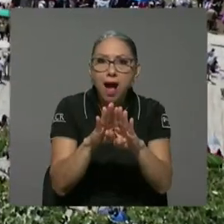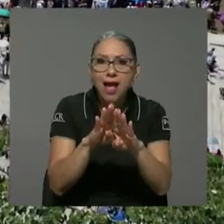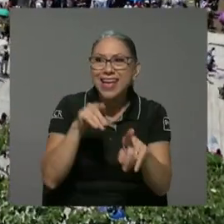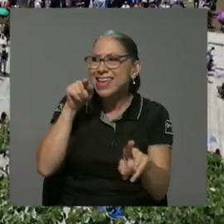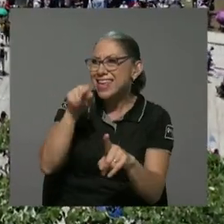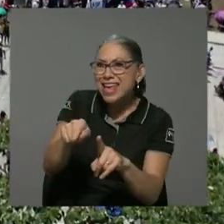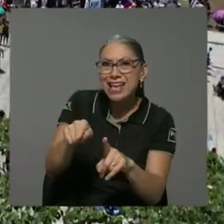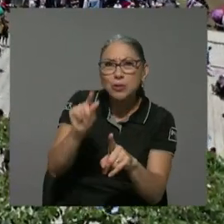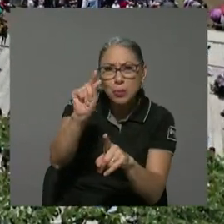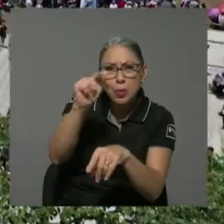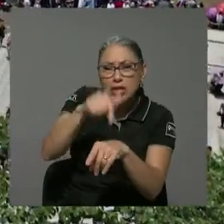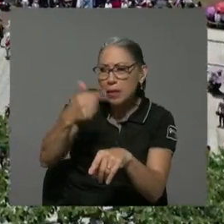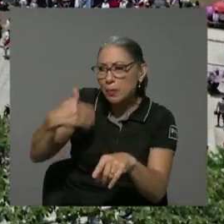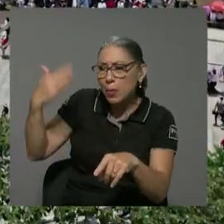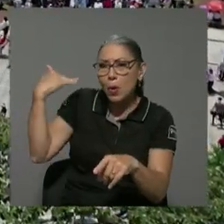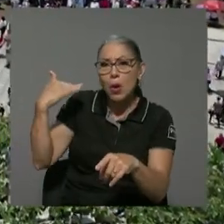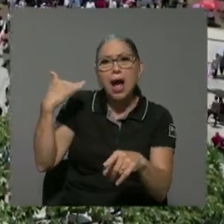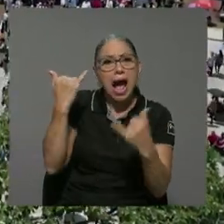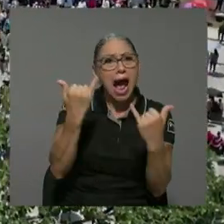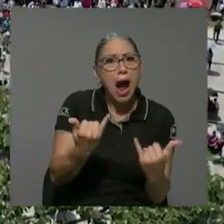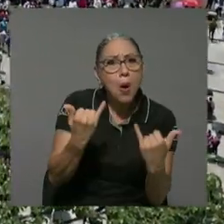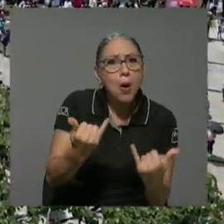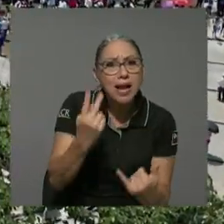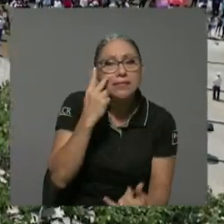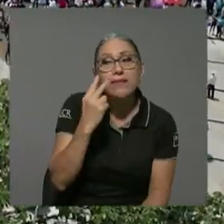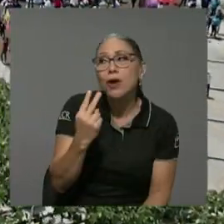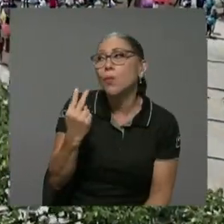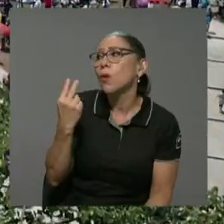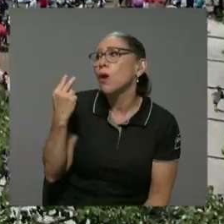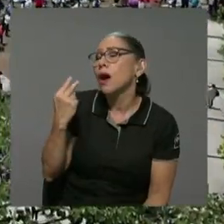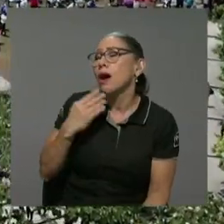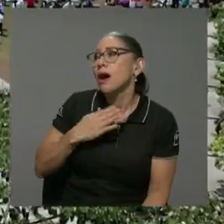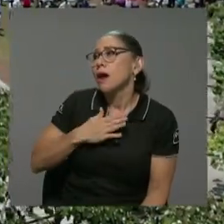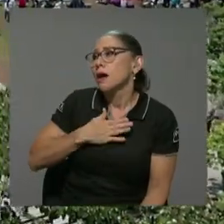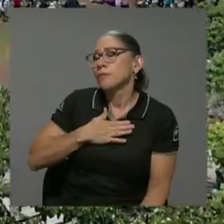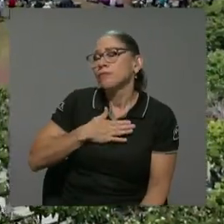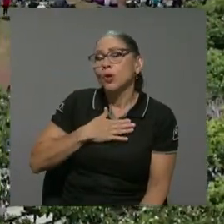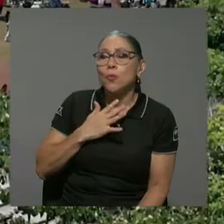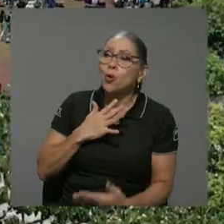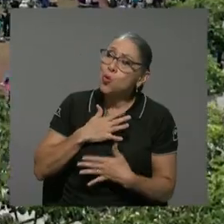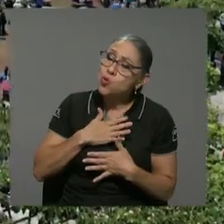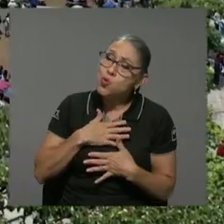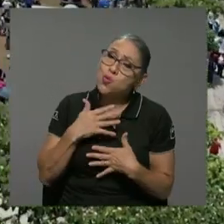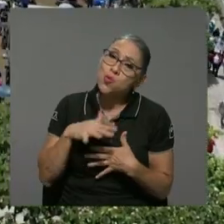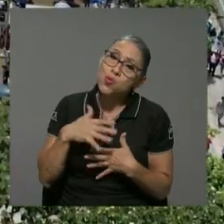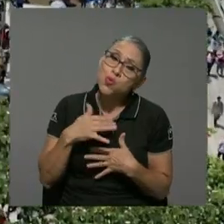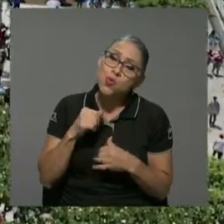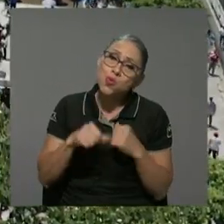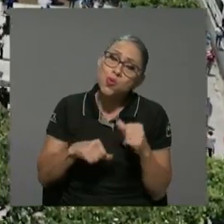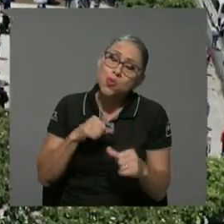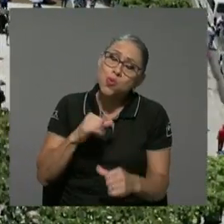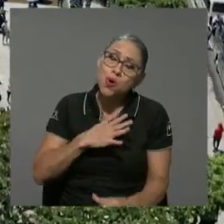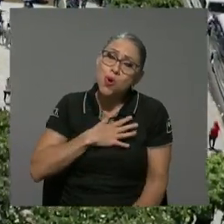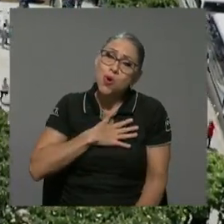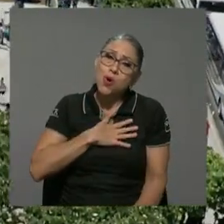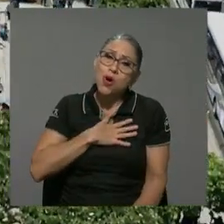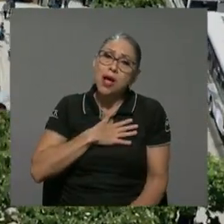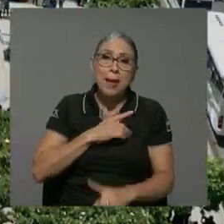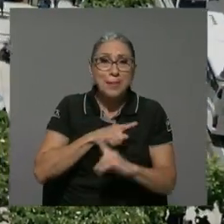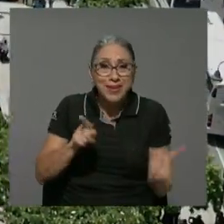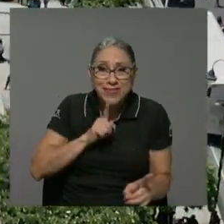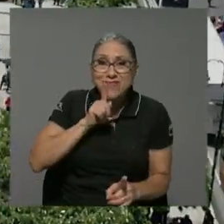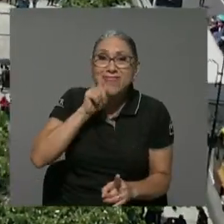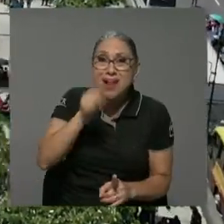con cierta nostalgia uh-huh. o tiende a romantizarse. Y la lucha de ese momento, en el 2019,